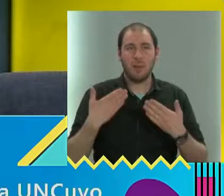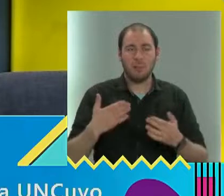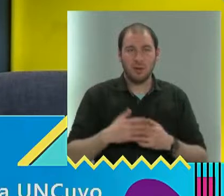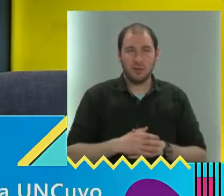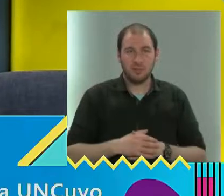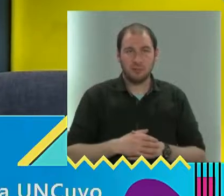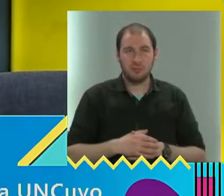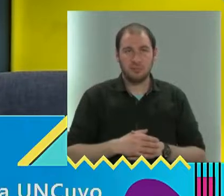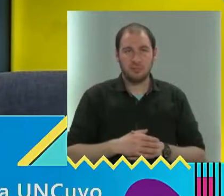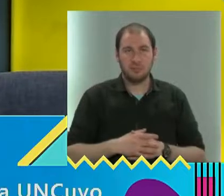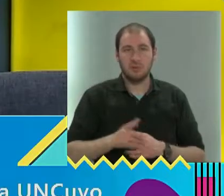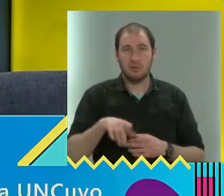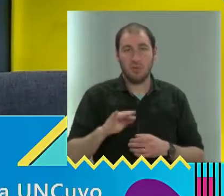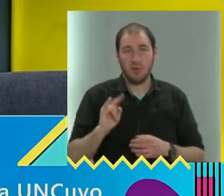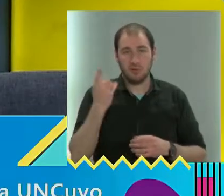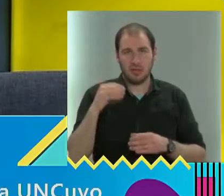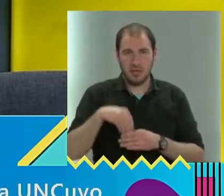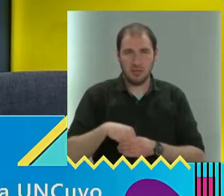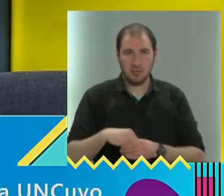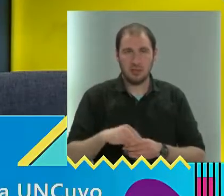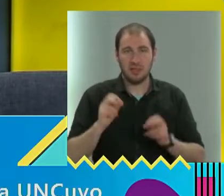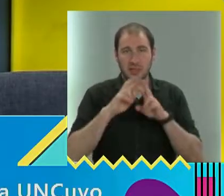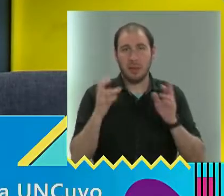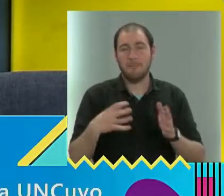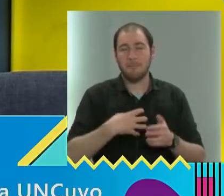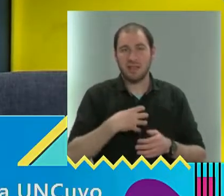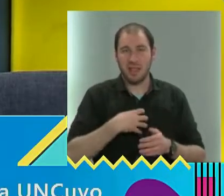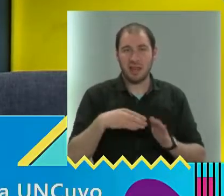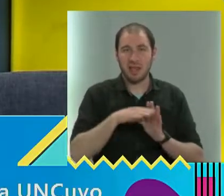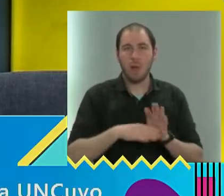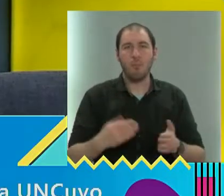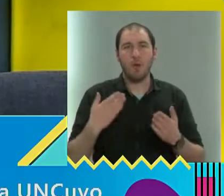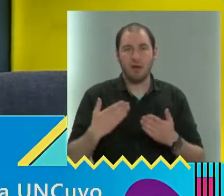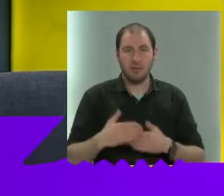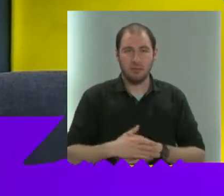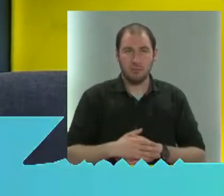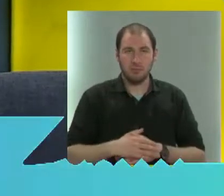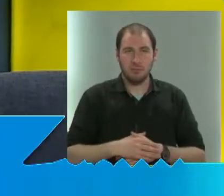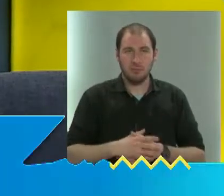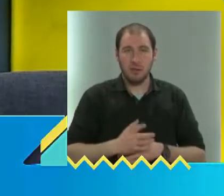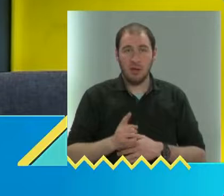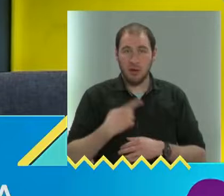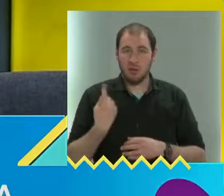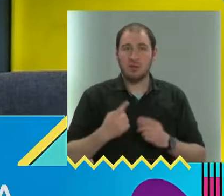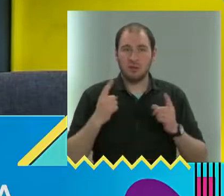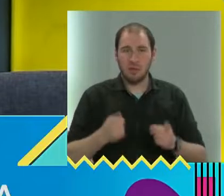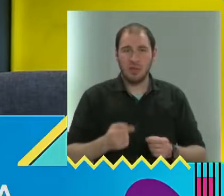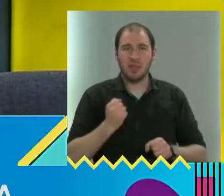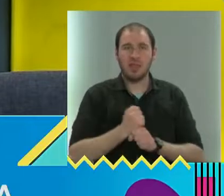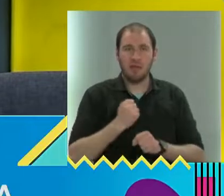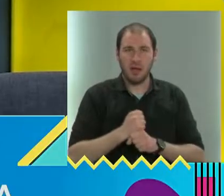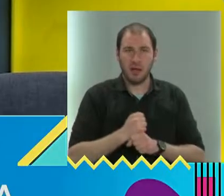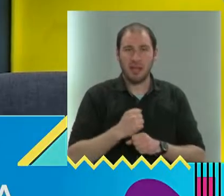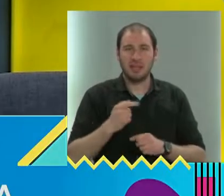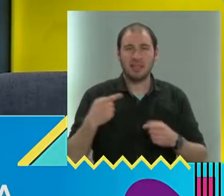en nuestro caso en la universidad, el enfoque curricular basado en competencias. Nosotros también estamos trabajando y tenemos